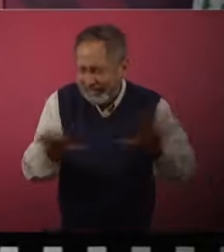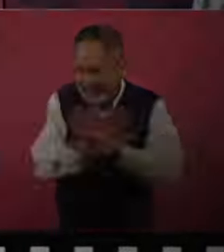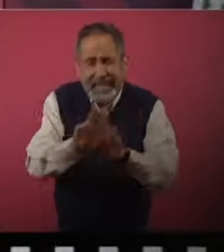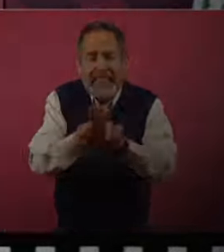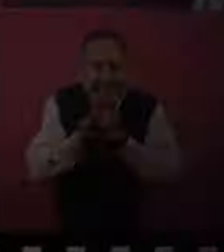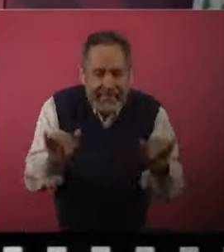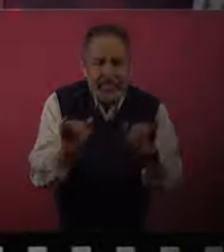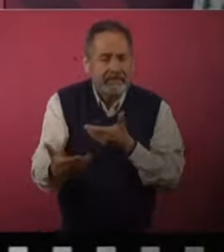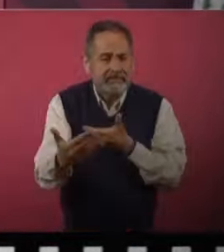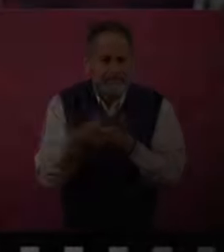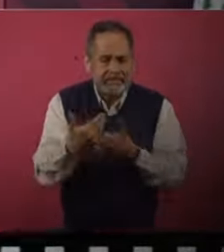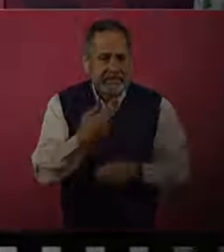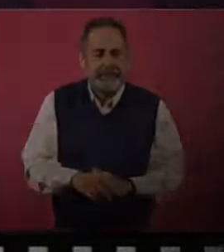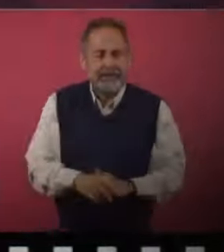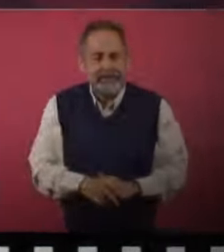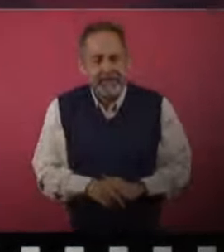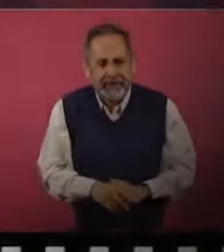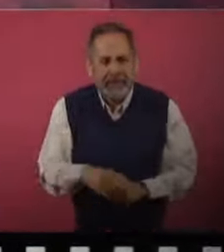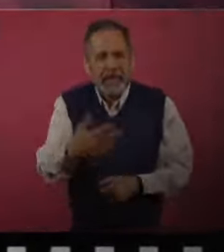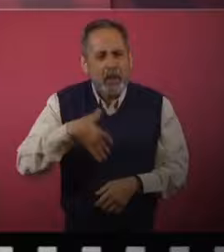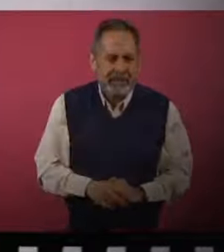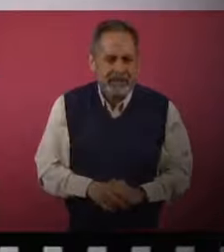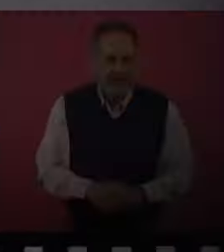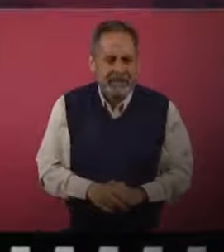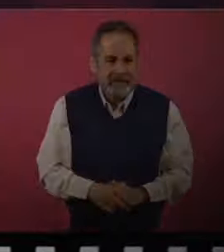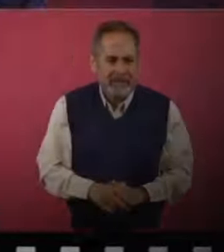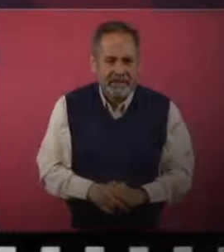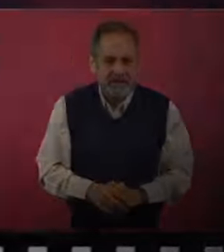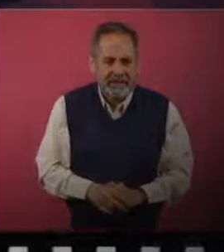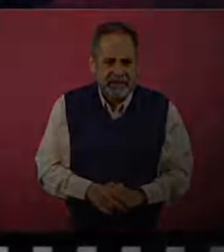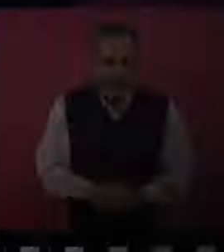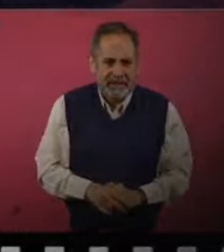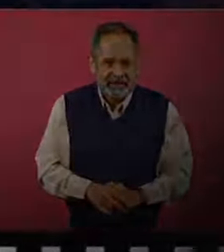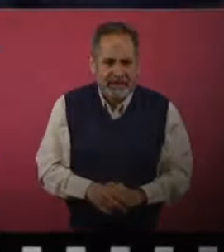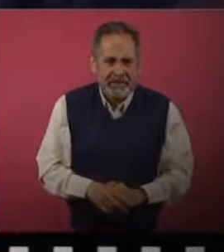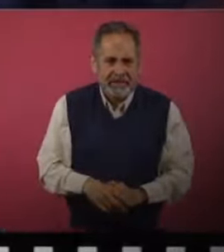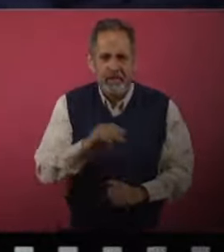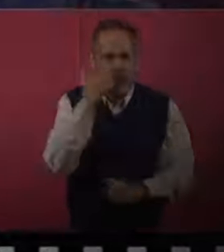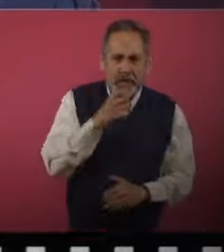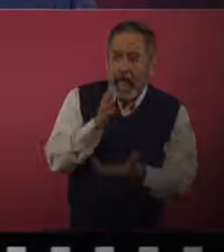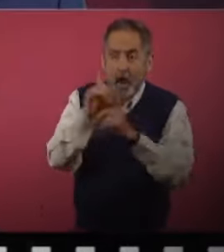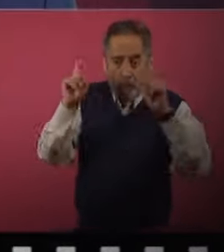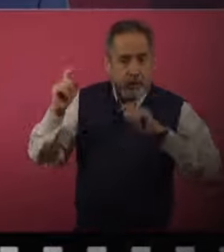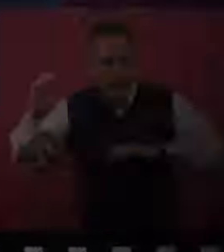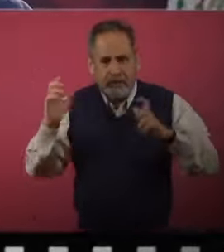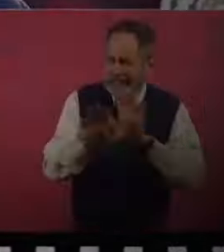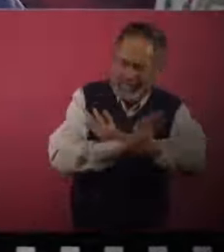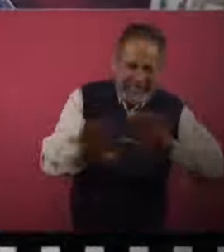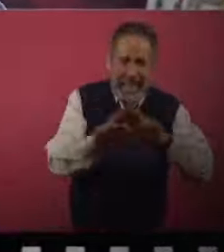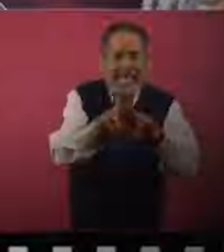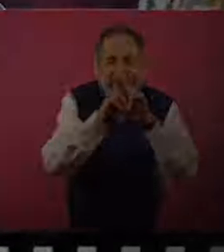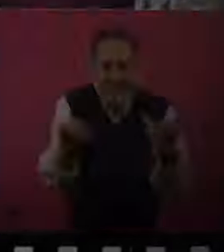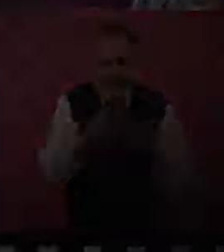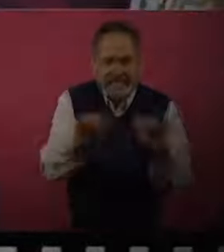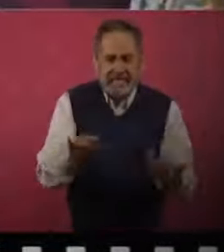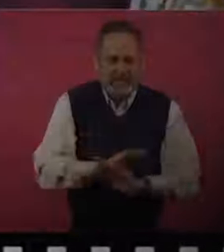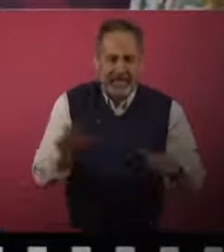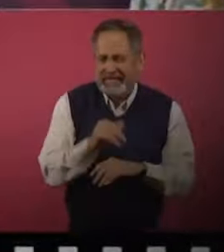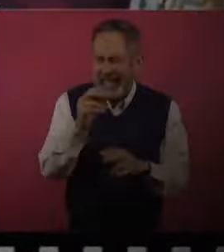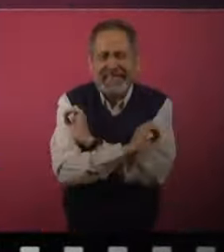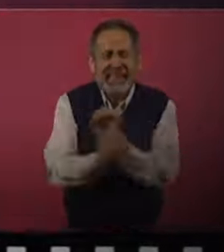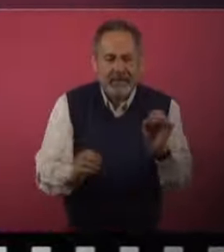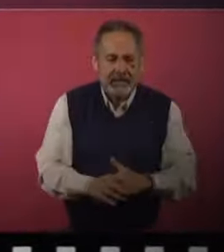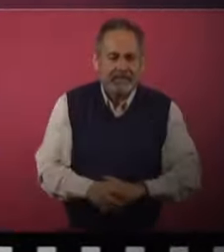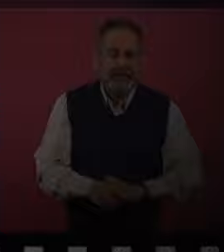no intenten buscarme y que no vayan a querer irme a tomar fotos. No quiero ya aparecer en